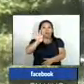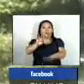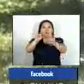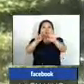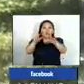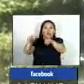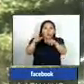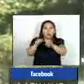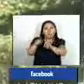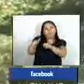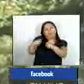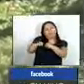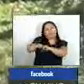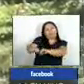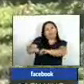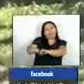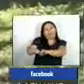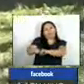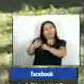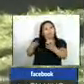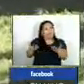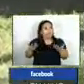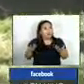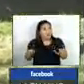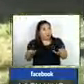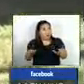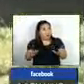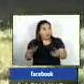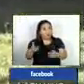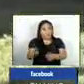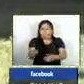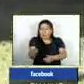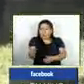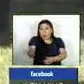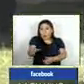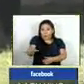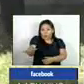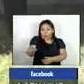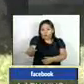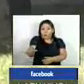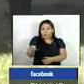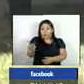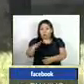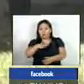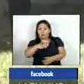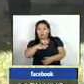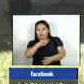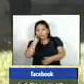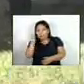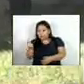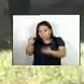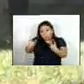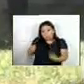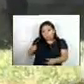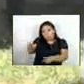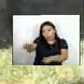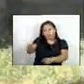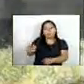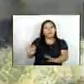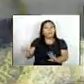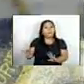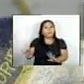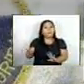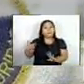sin vida. Efectivamente, para arrastrar la zona, pues a pocos metros de este lugar, pues se encuentra ya la persona